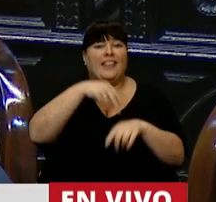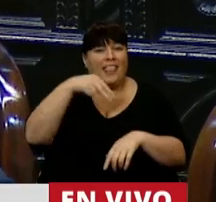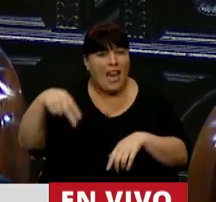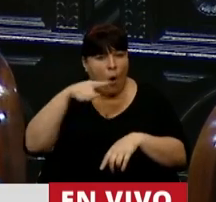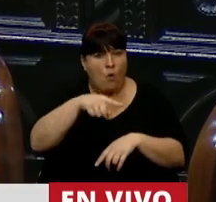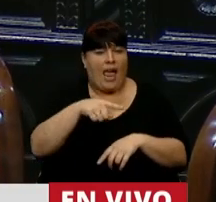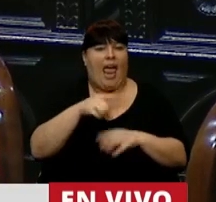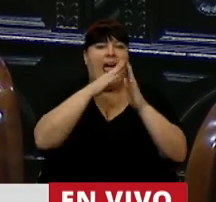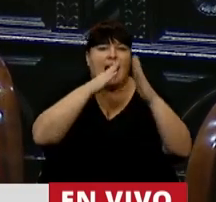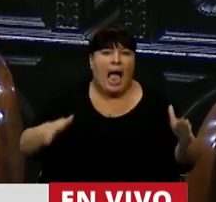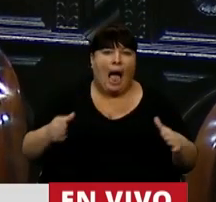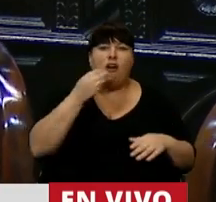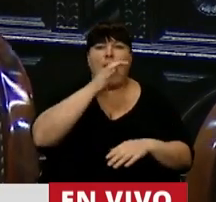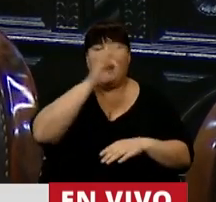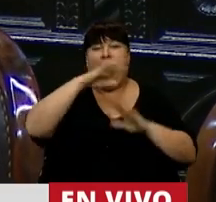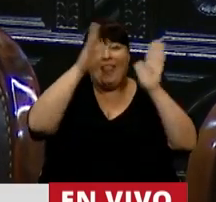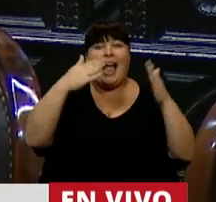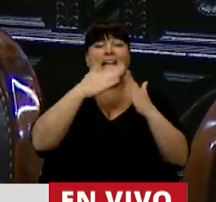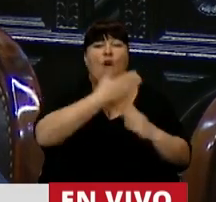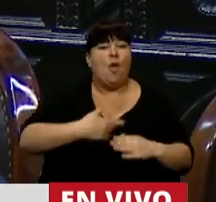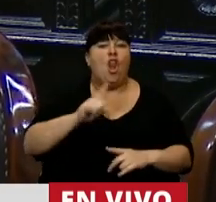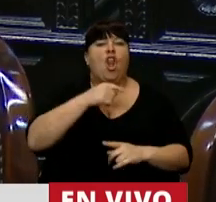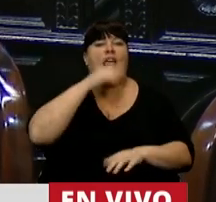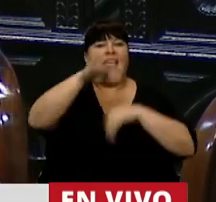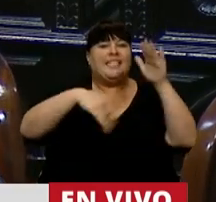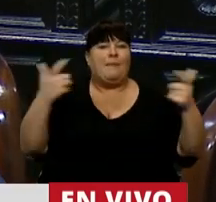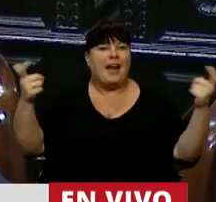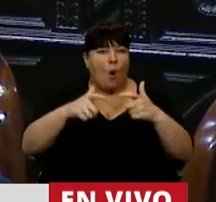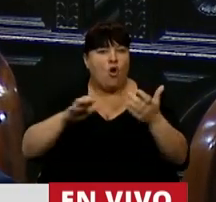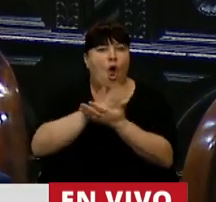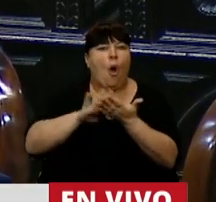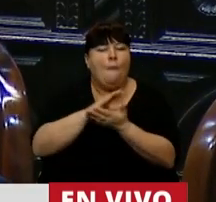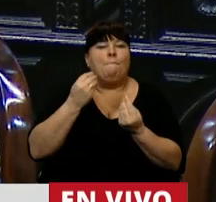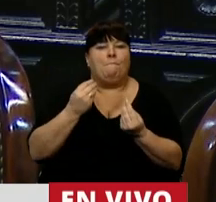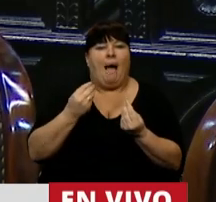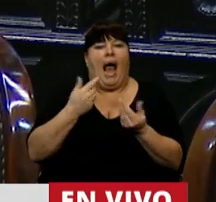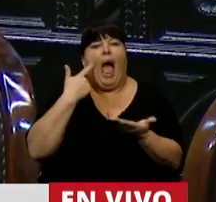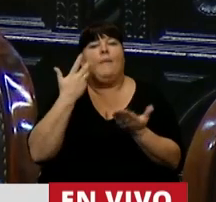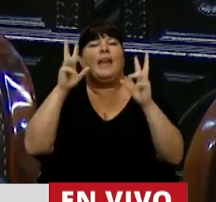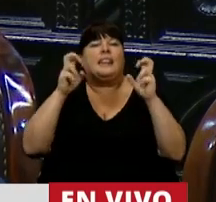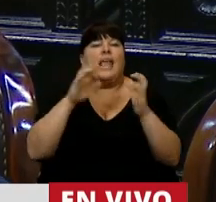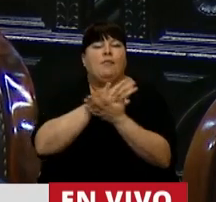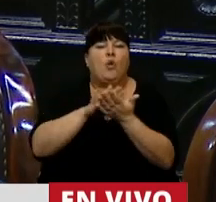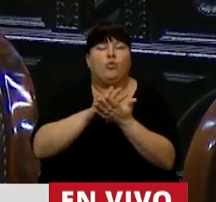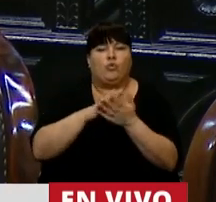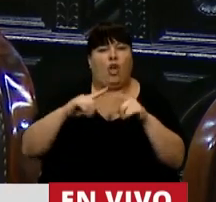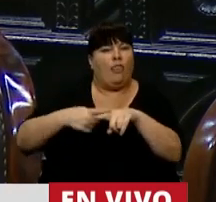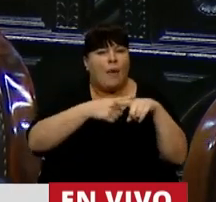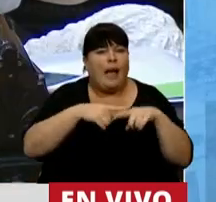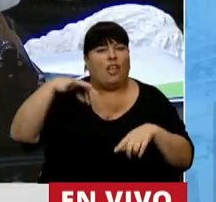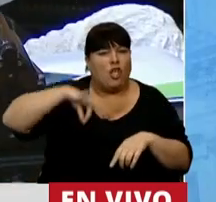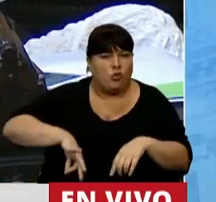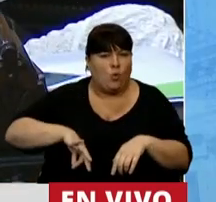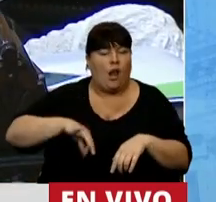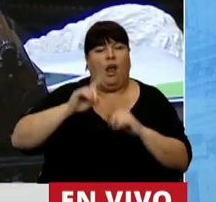neuquinos estaban en una campe y en un ayuno en Casa de Gobierno porque no se dignaban a convocar a una mesa de diálogo para poner en agenda la necesaria discusión salarial